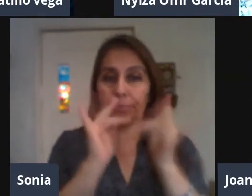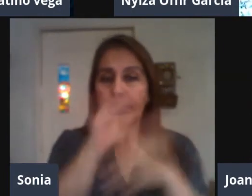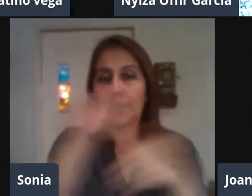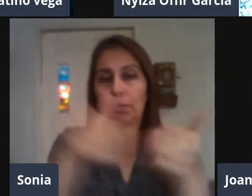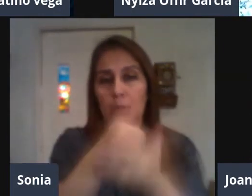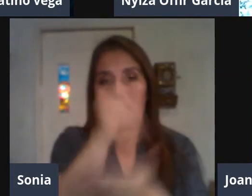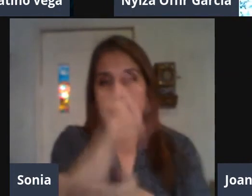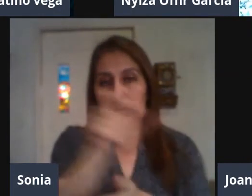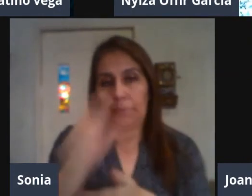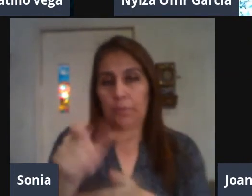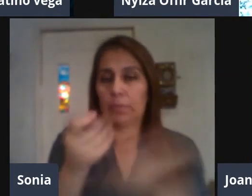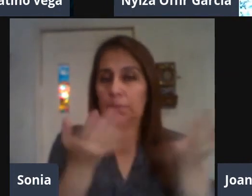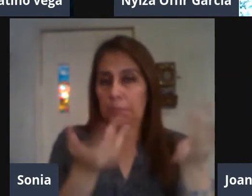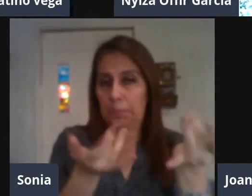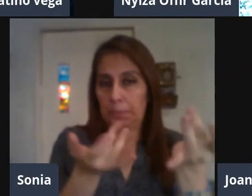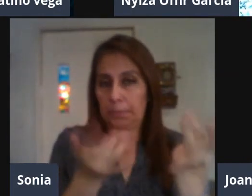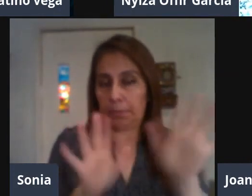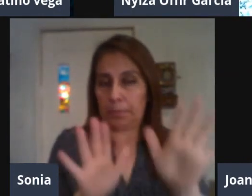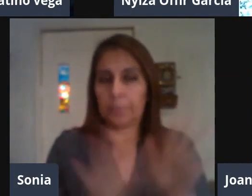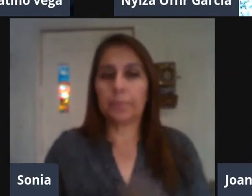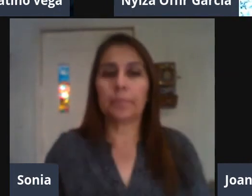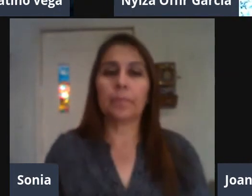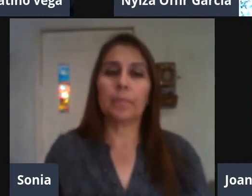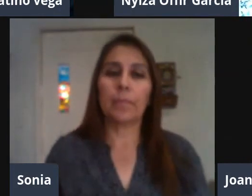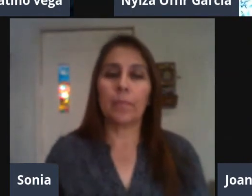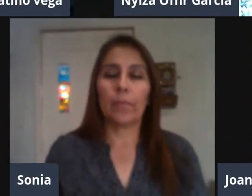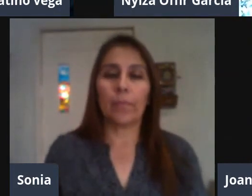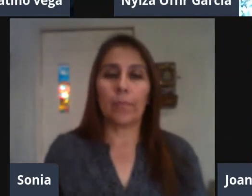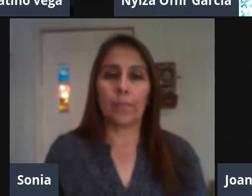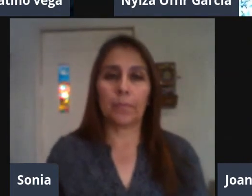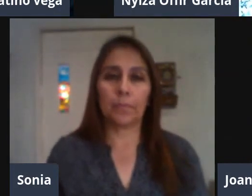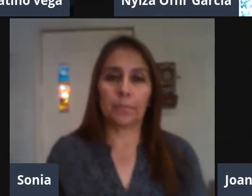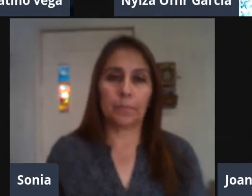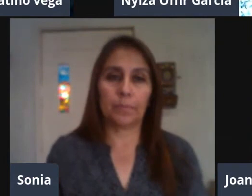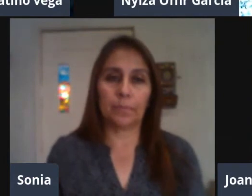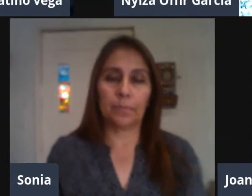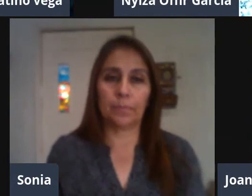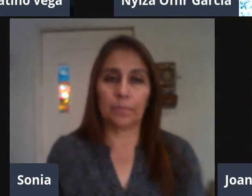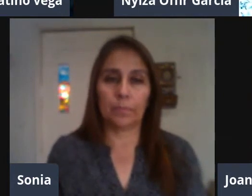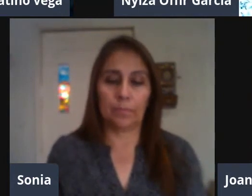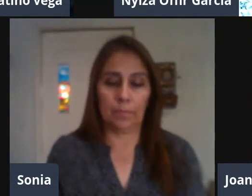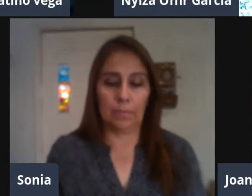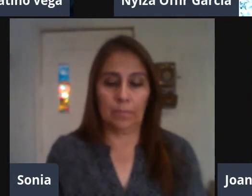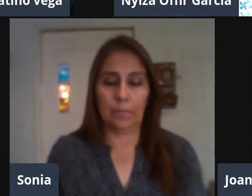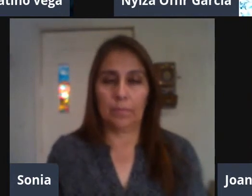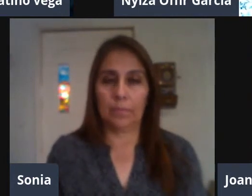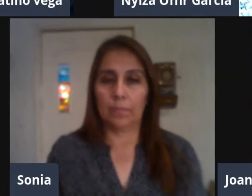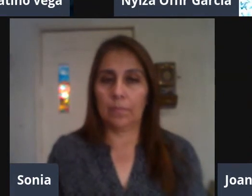directos ya estamos en directo bueno